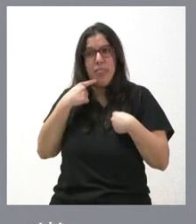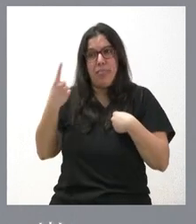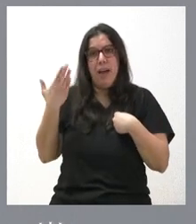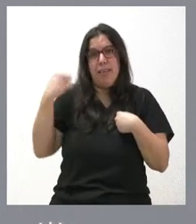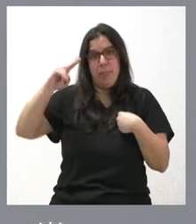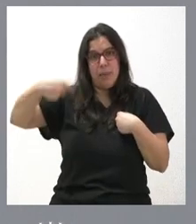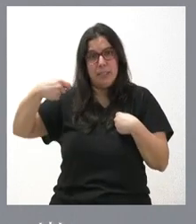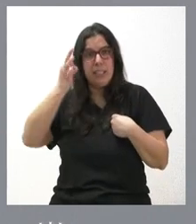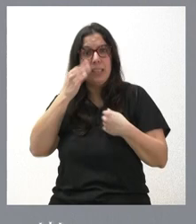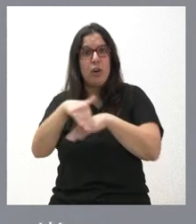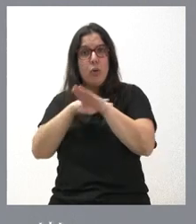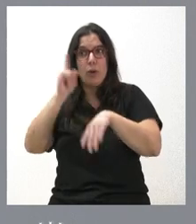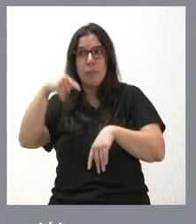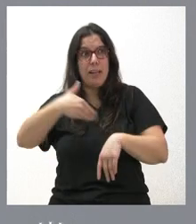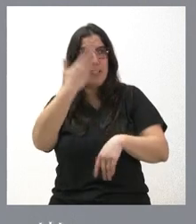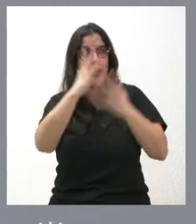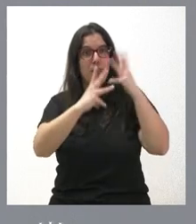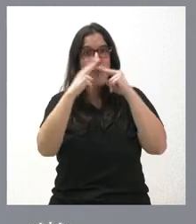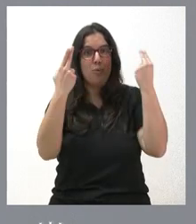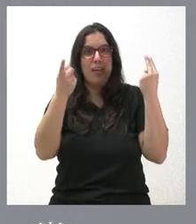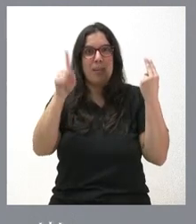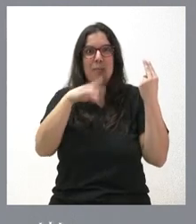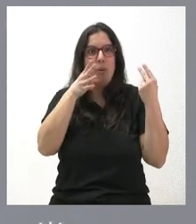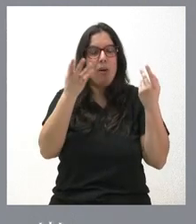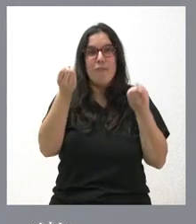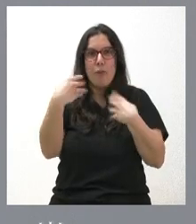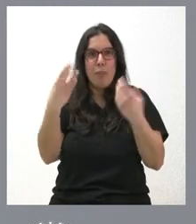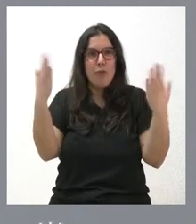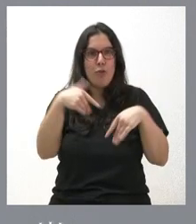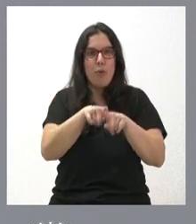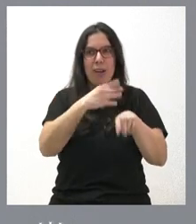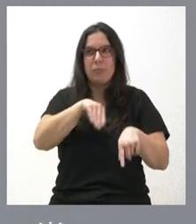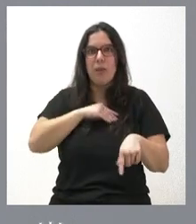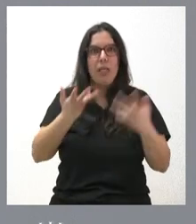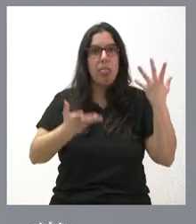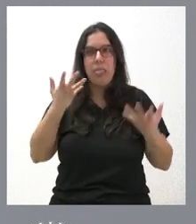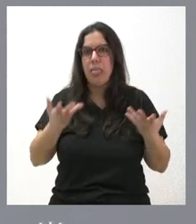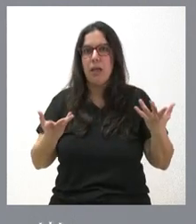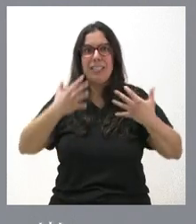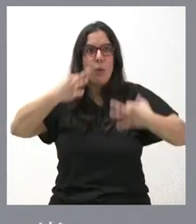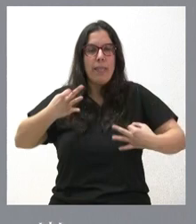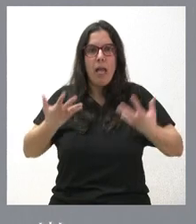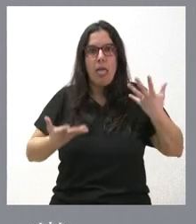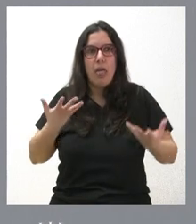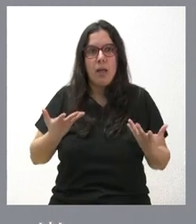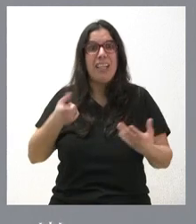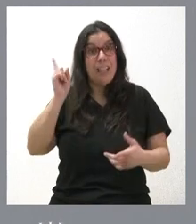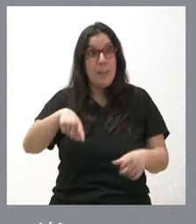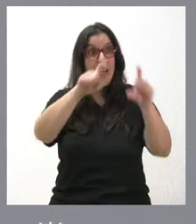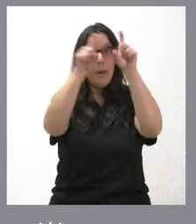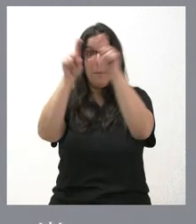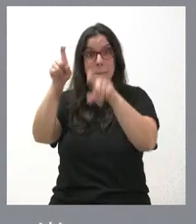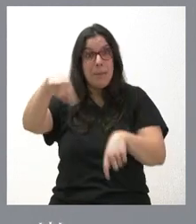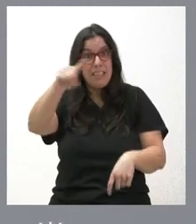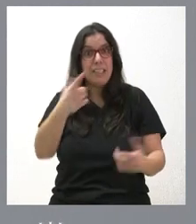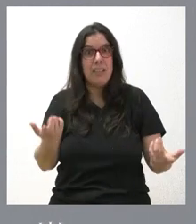del gobierno pero también lo es para el resto de las administraciones públicas en España que es que no tenemos seguridad y lo es también para las empresas